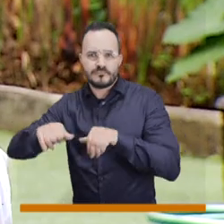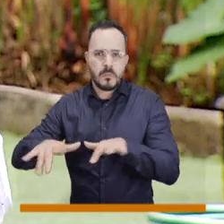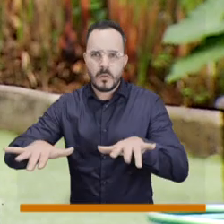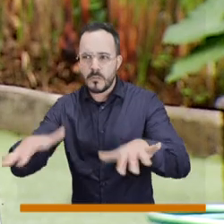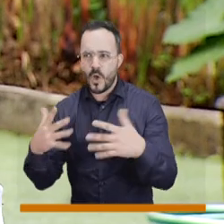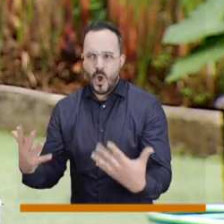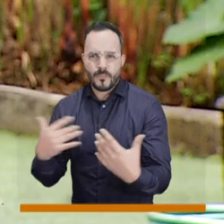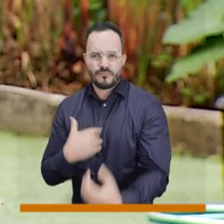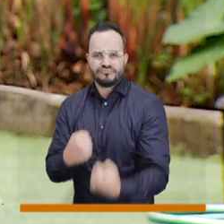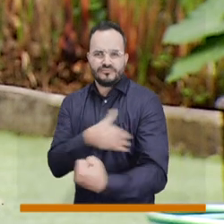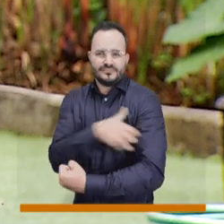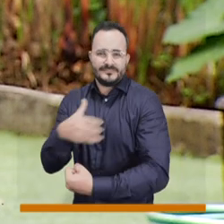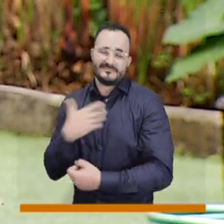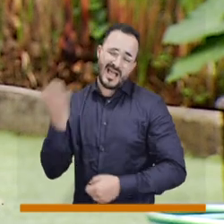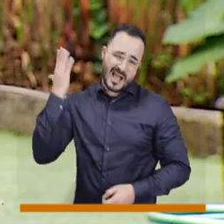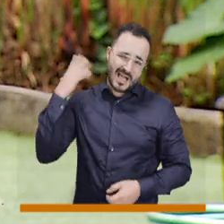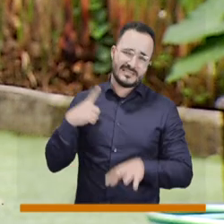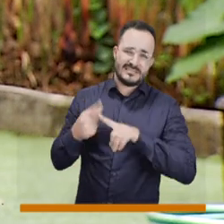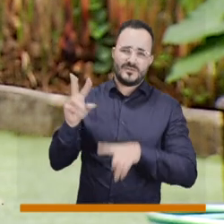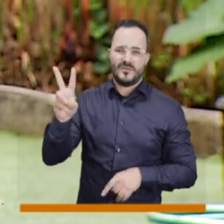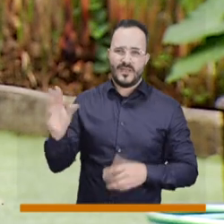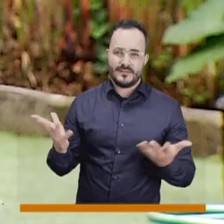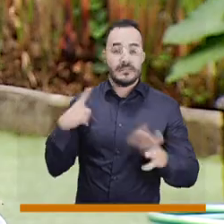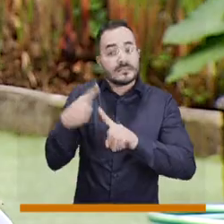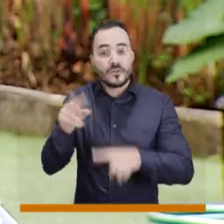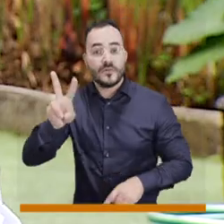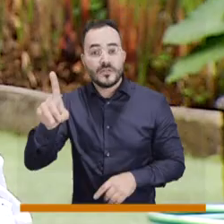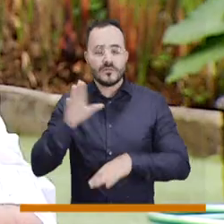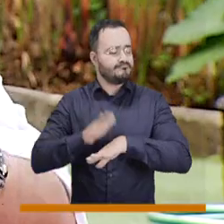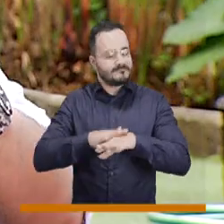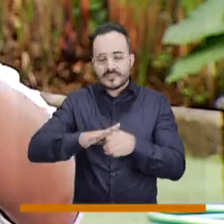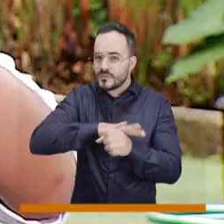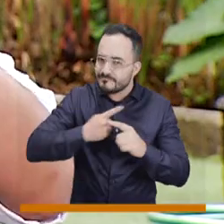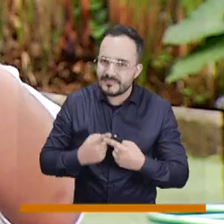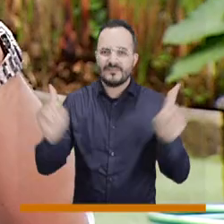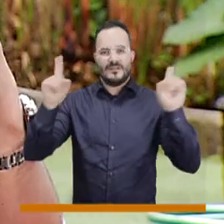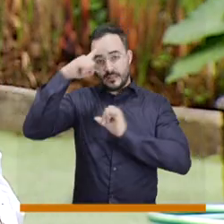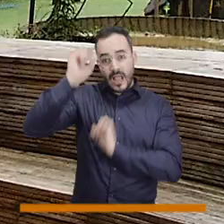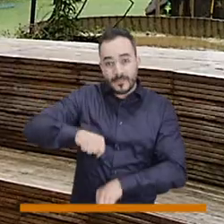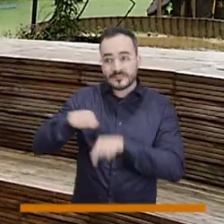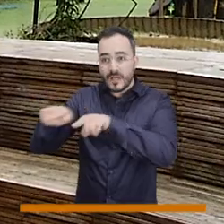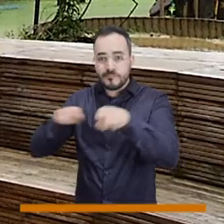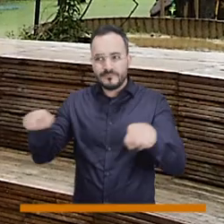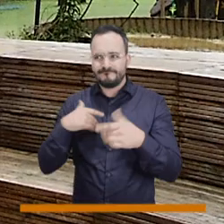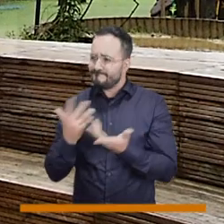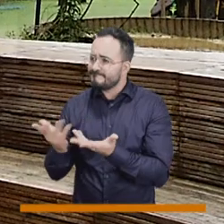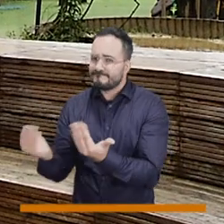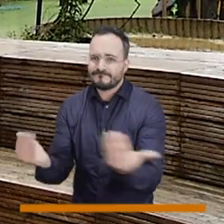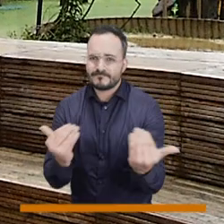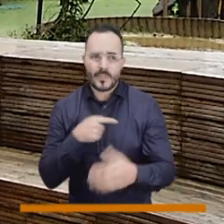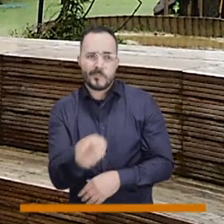capacidades y no solamente pensar en el pie de fuerza. Eso era en el siglo XX, Katherine. Hoy en el siglo XXI tenemos una